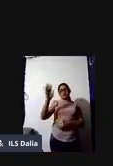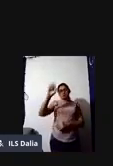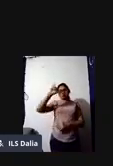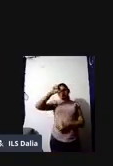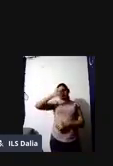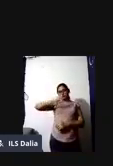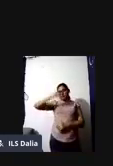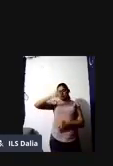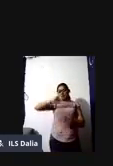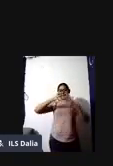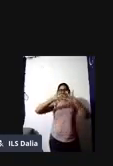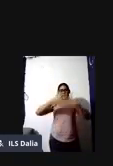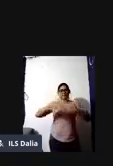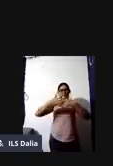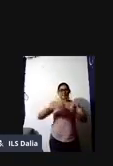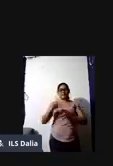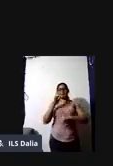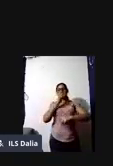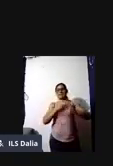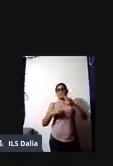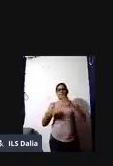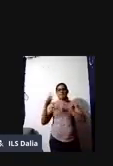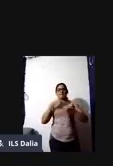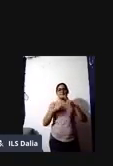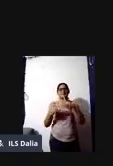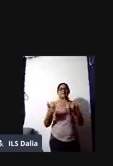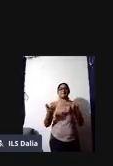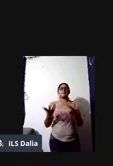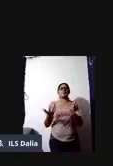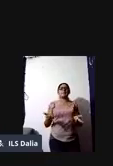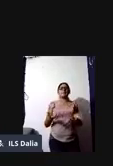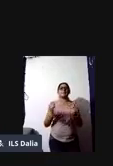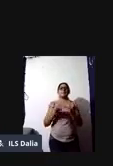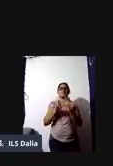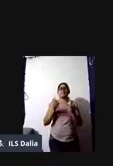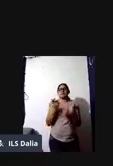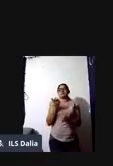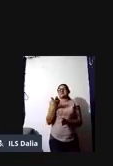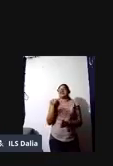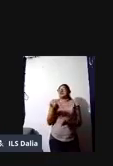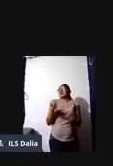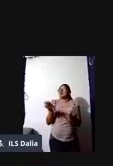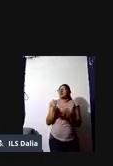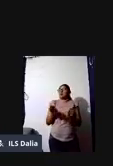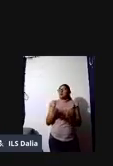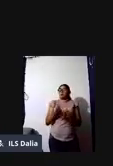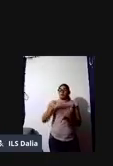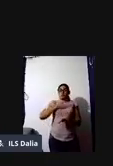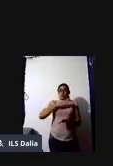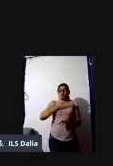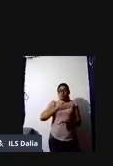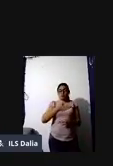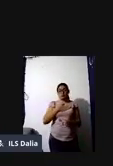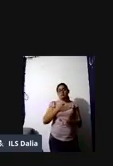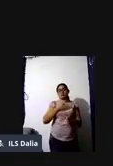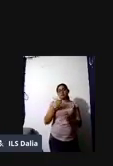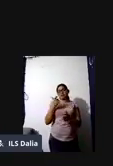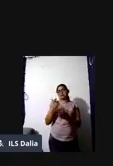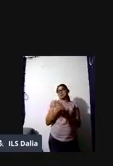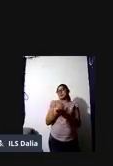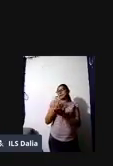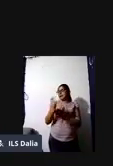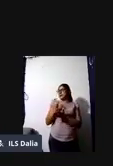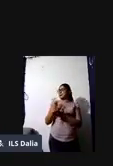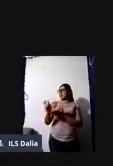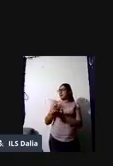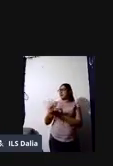que están preocupados por el tema económico y que de ellas y de ellos dependen familias, ¿no?